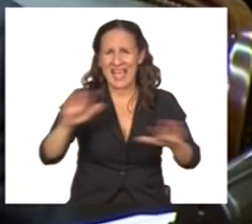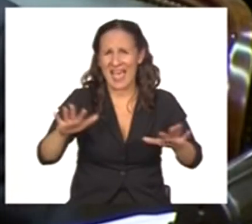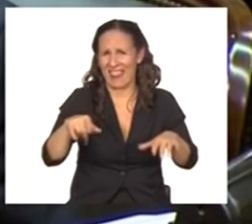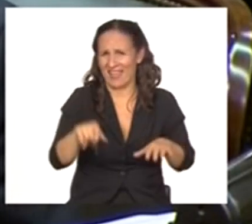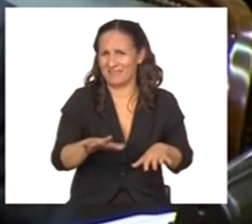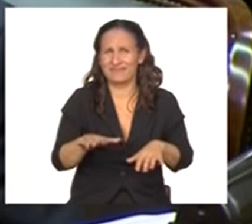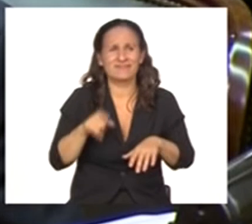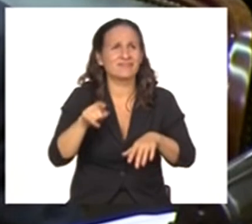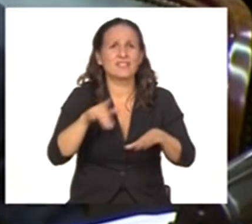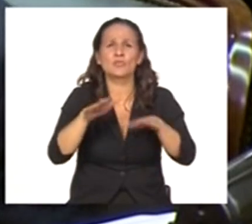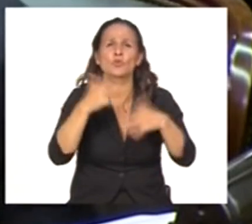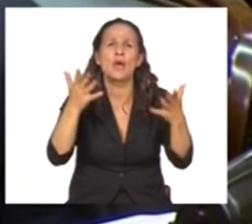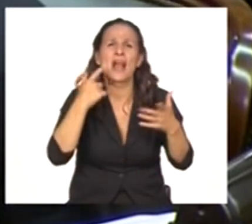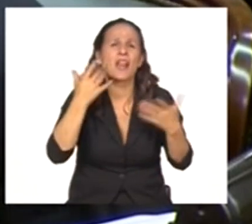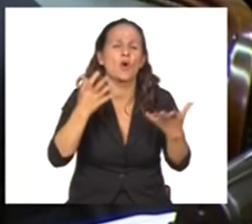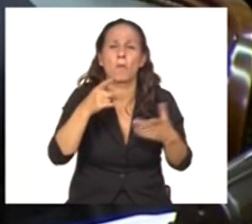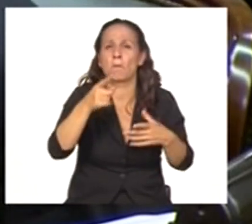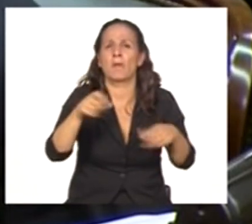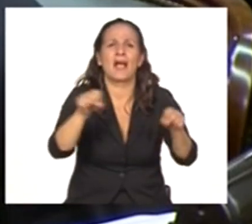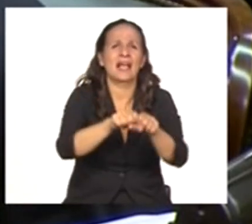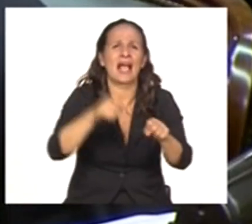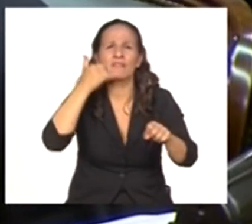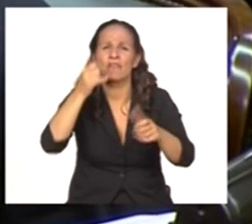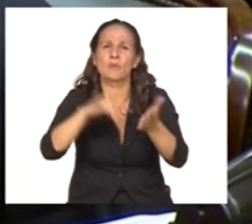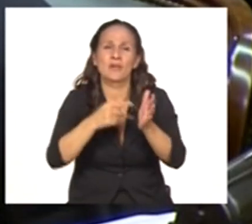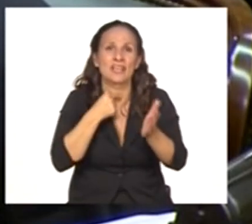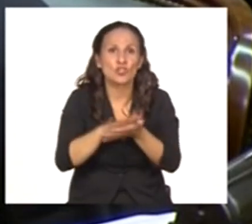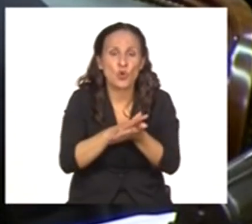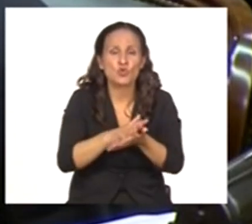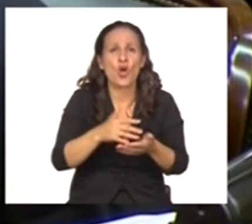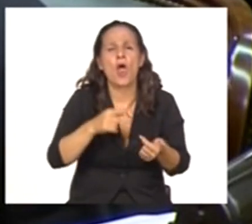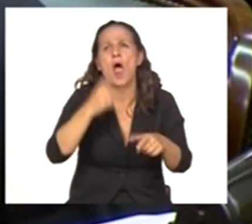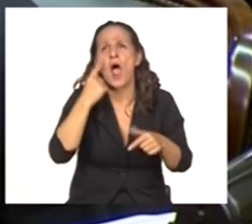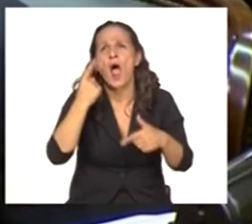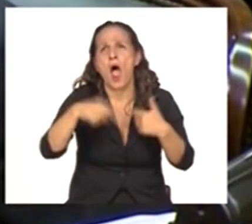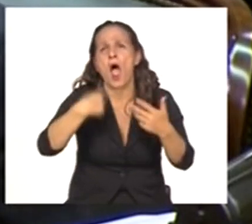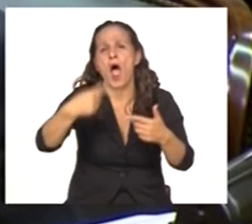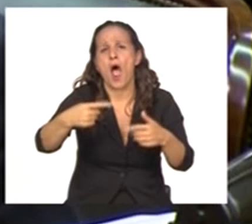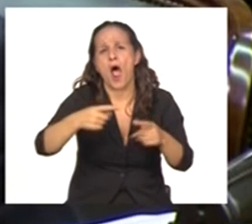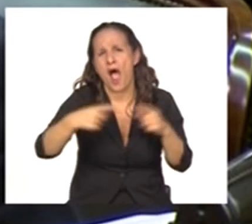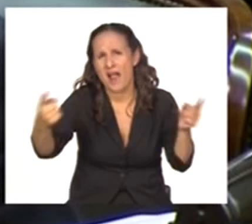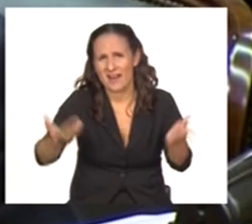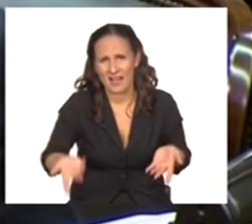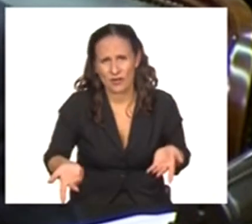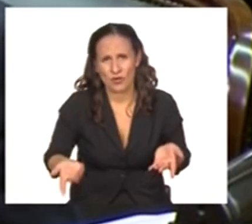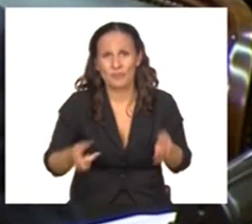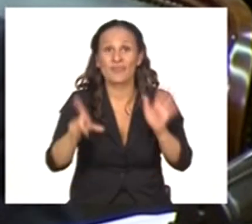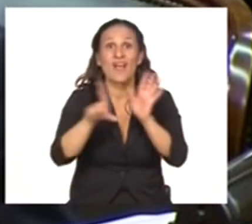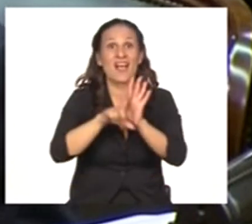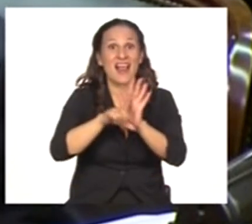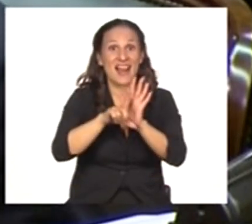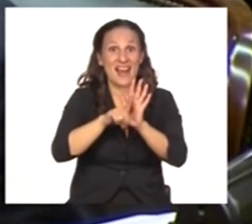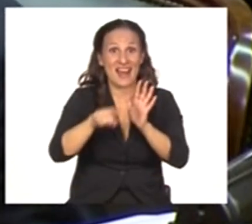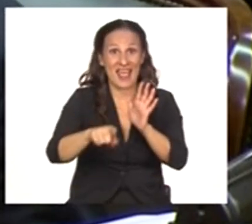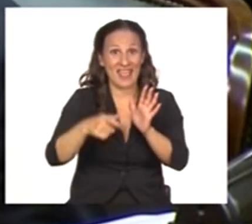para resolver un problema en el cable o en el teléfono estás días y horas, que una ley como la ley de movilidad esté